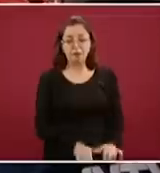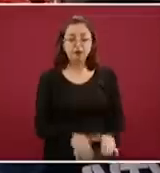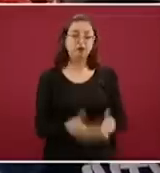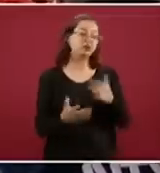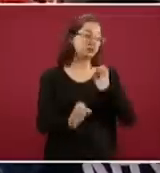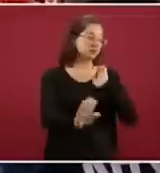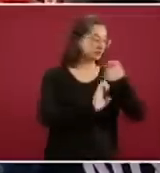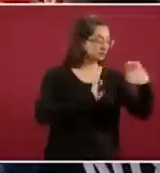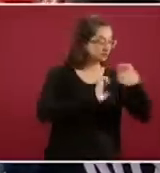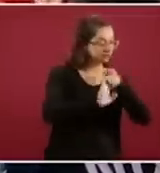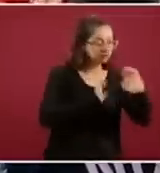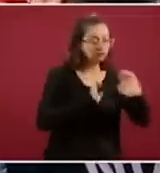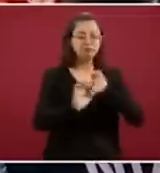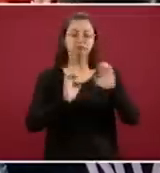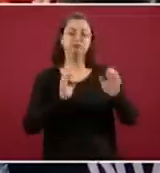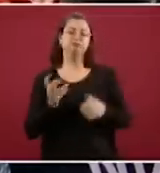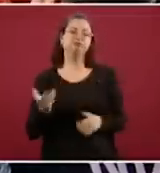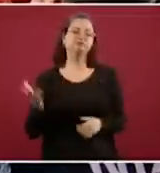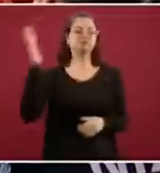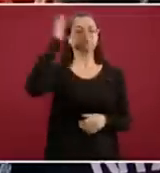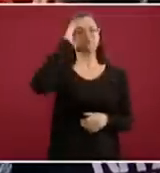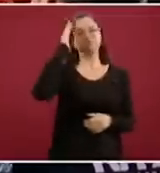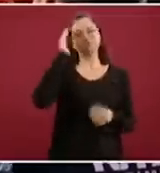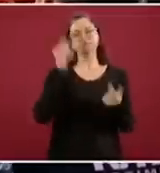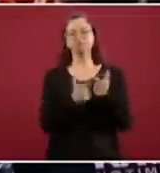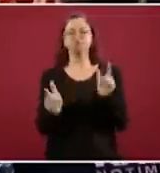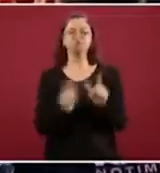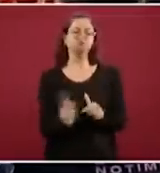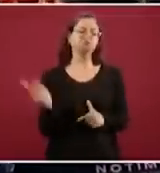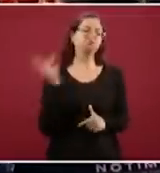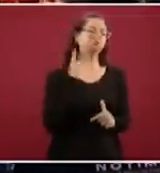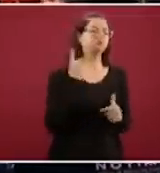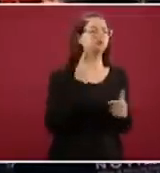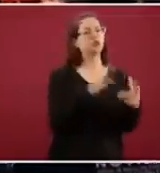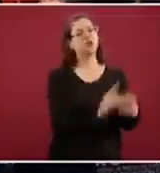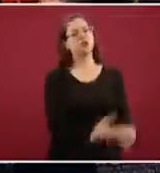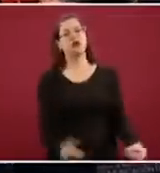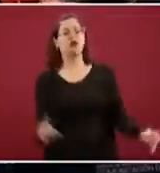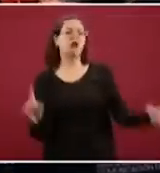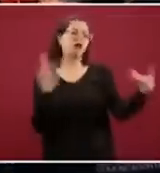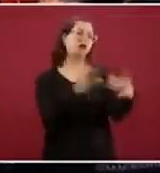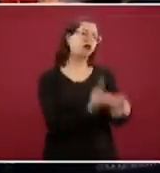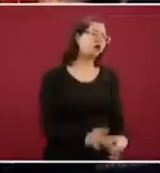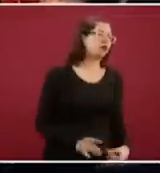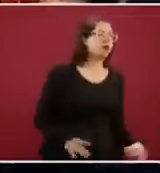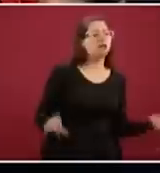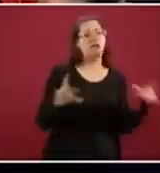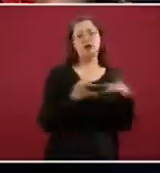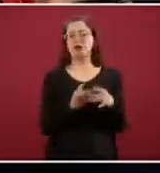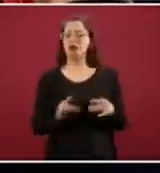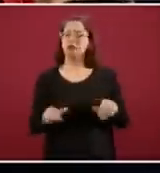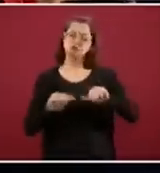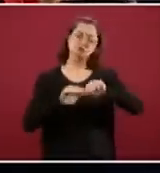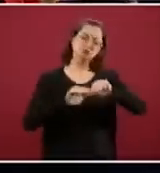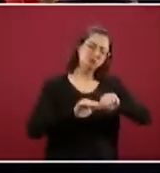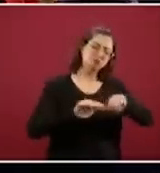en las entrevistas los dirigentes hablan de democracia y